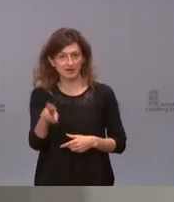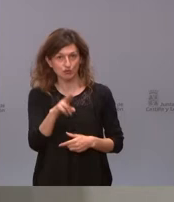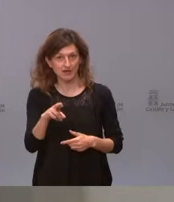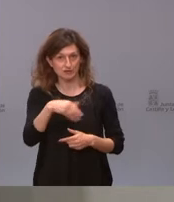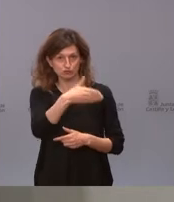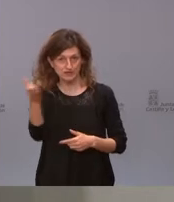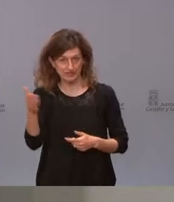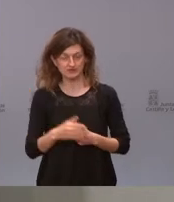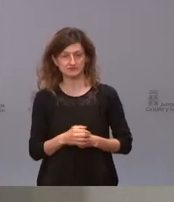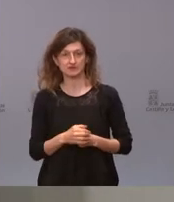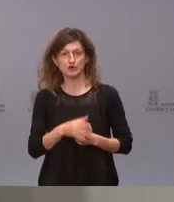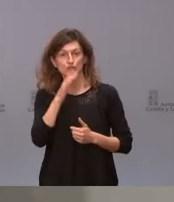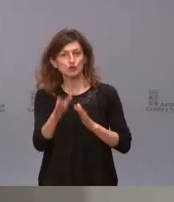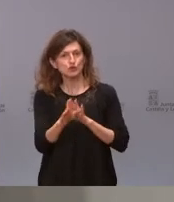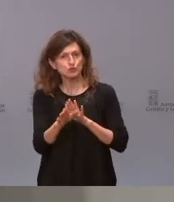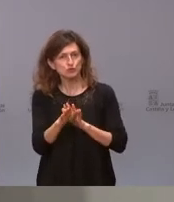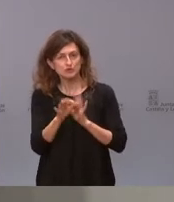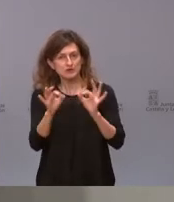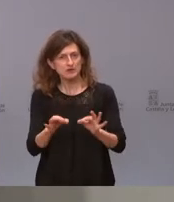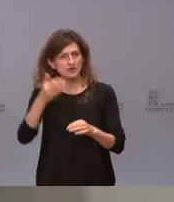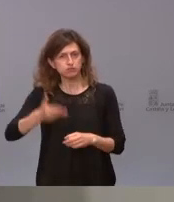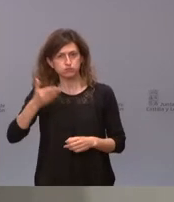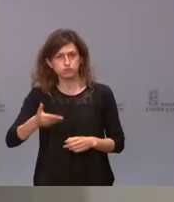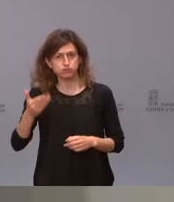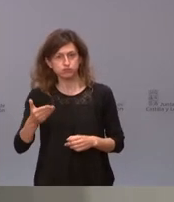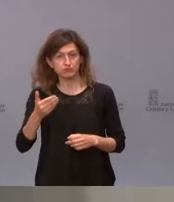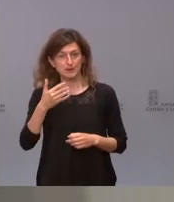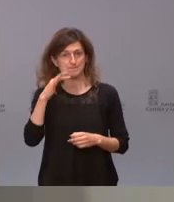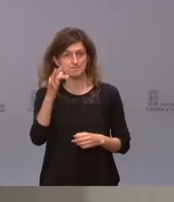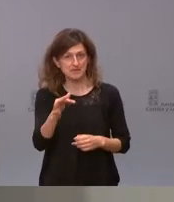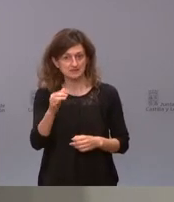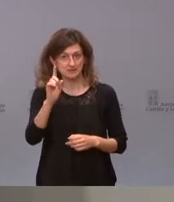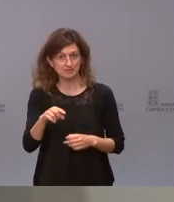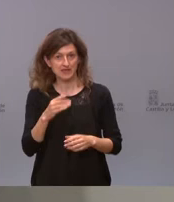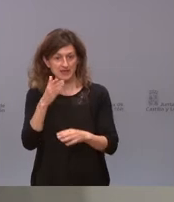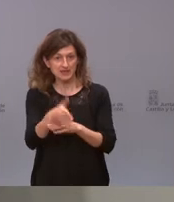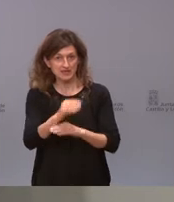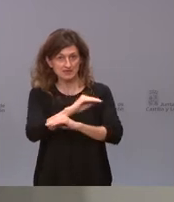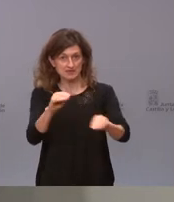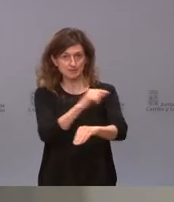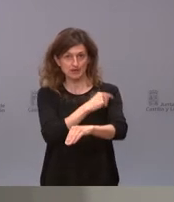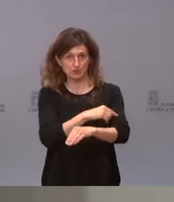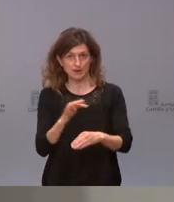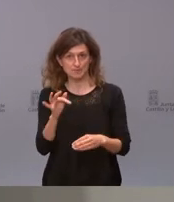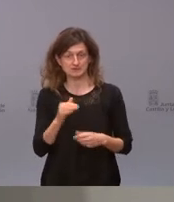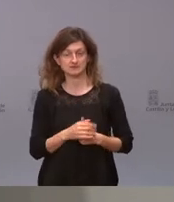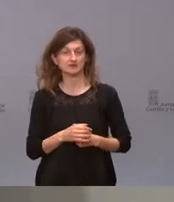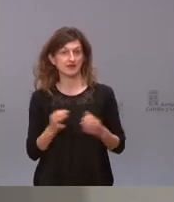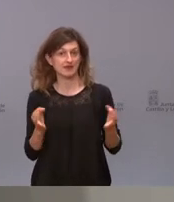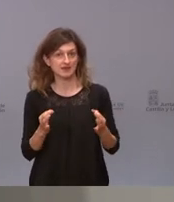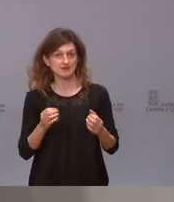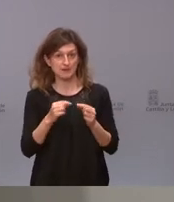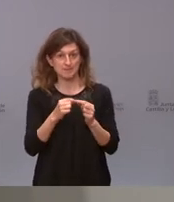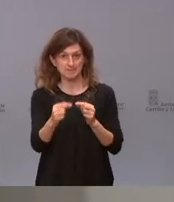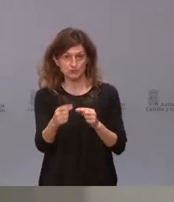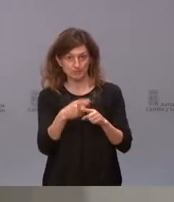ustedes porque siguen siendo la clave importante además de acudir a los llamamientos de las vacunas que son el metro